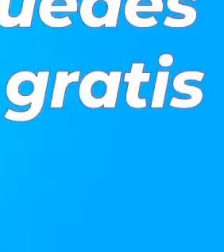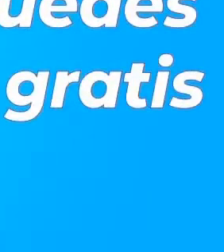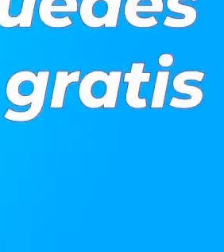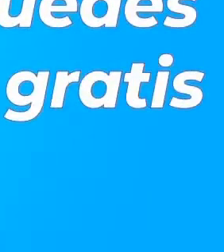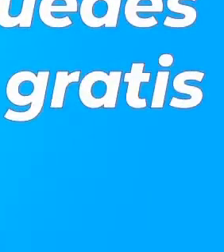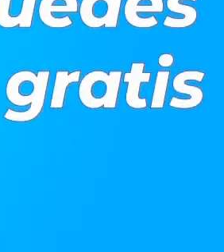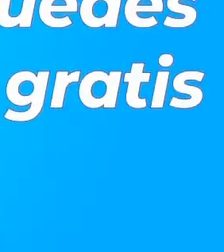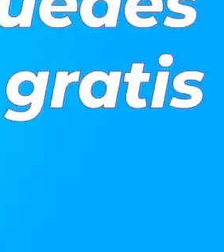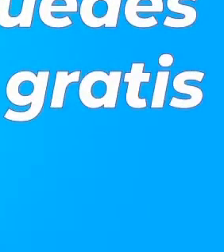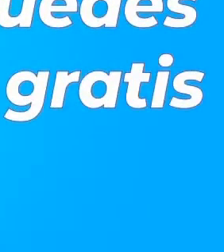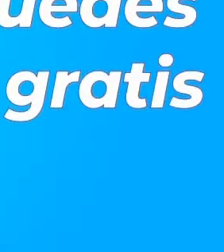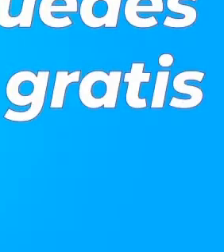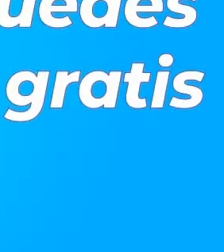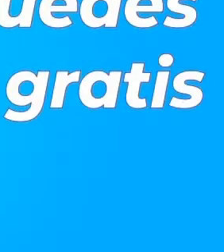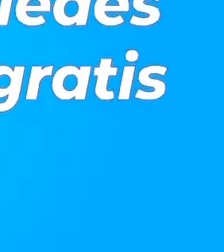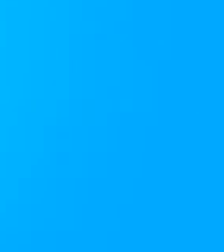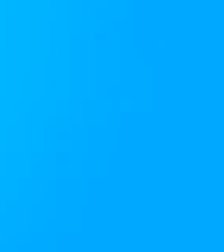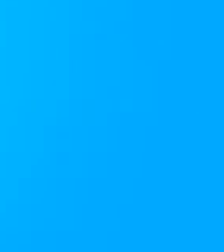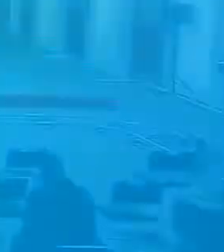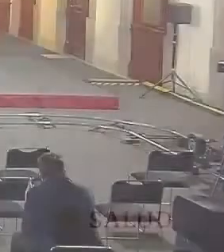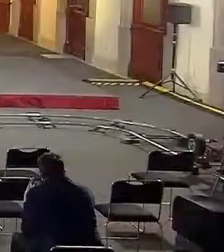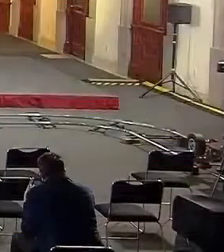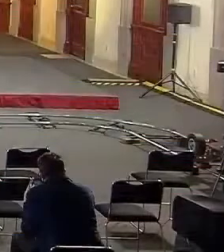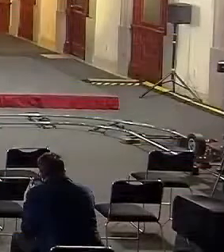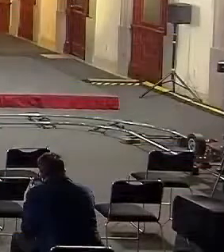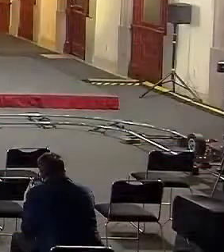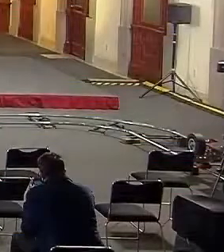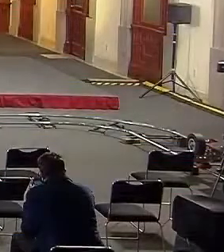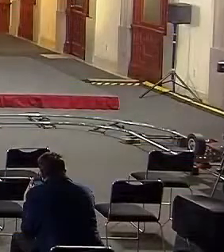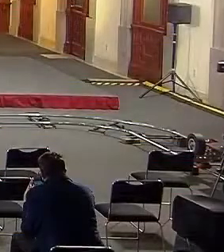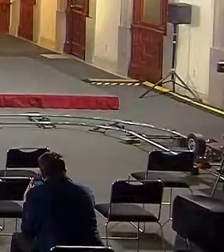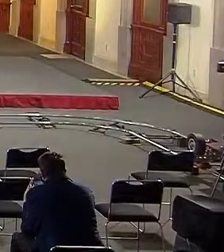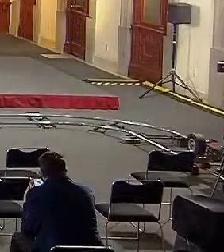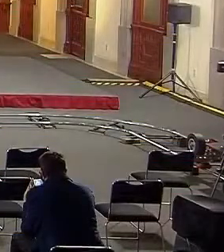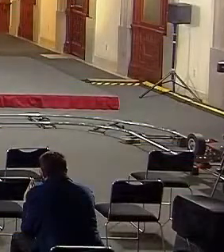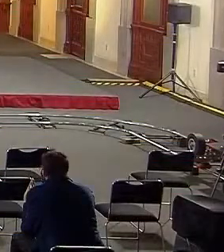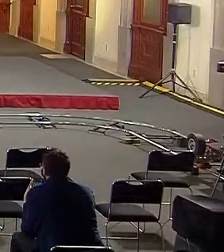unidades de salud puedes conseguir condones gratis.